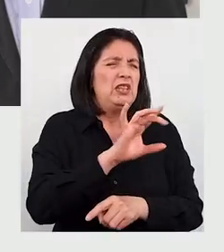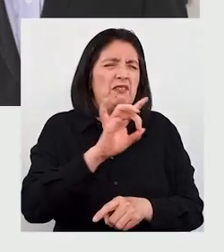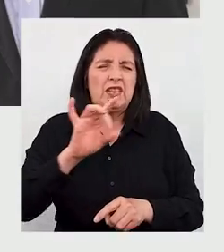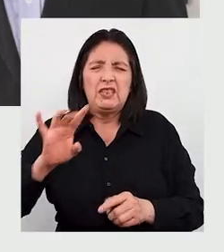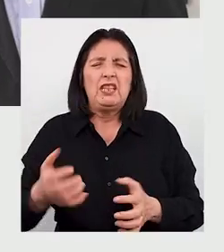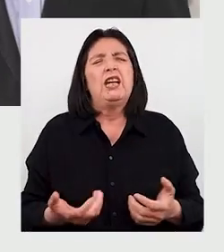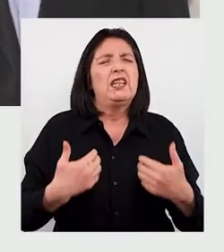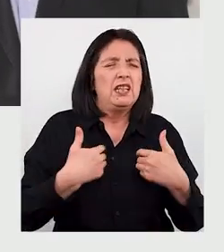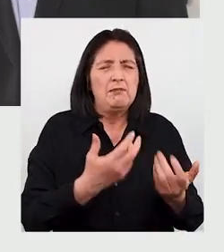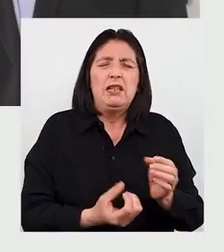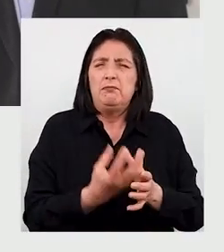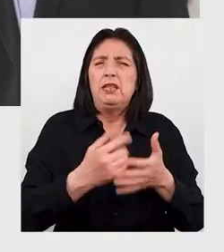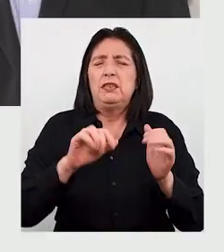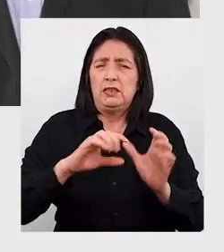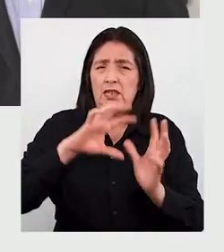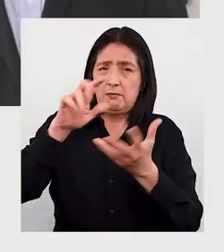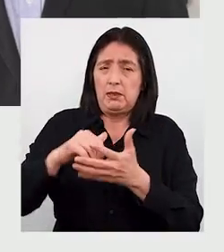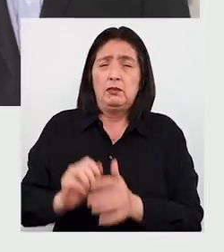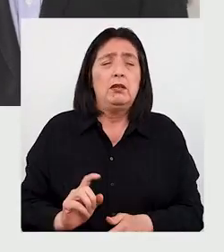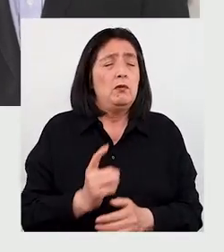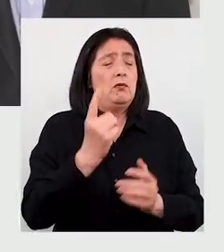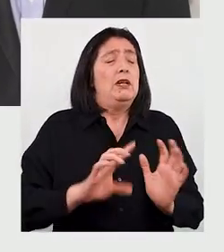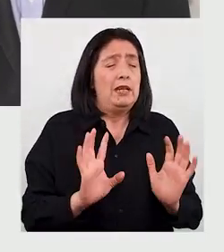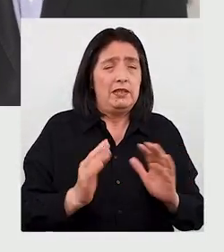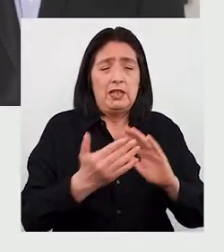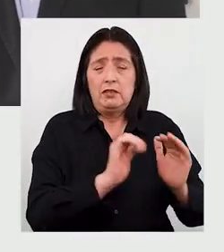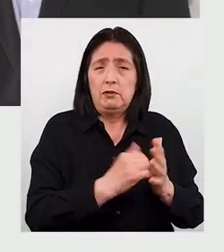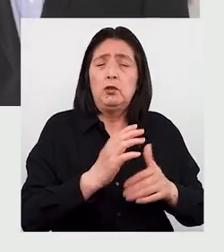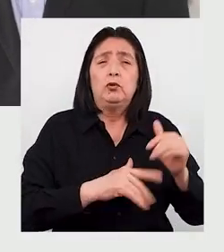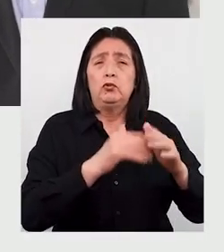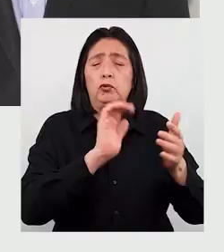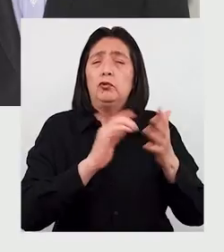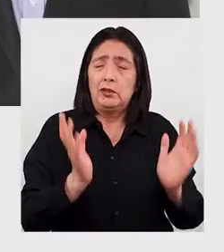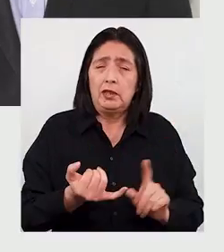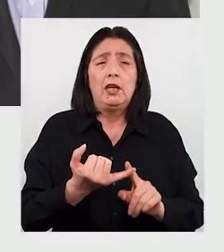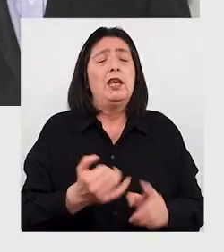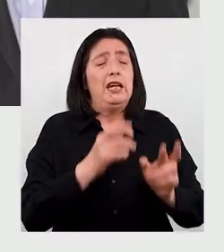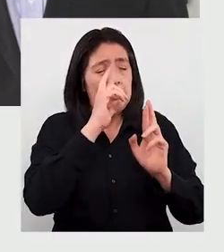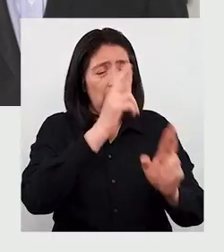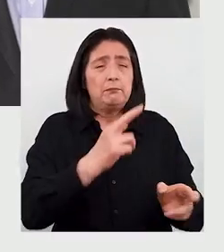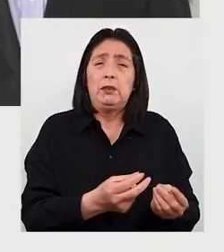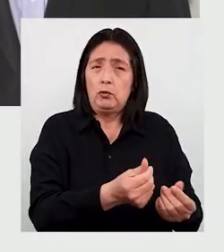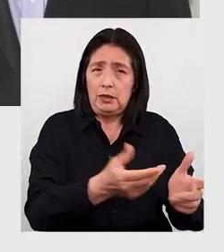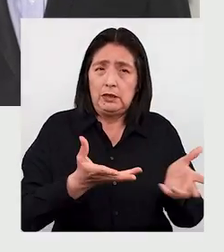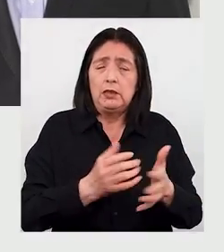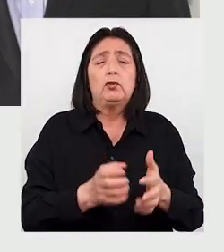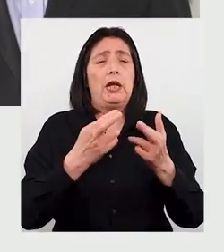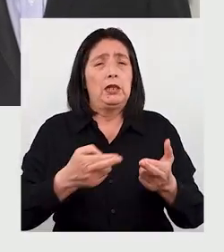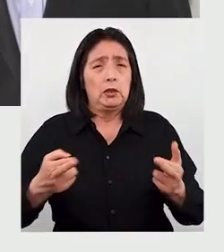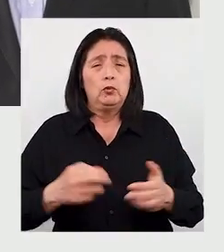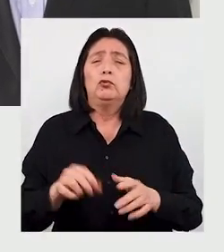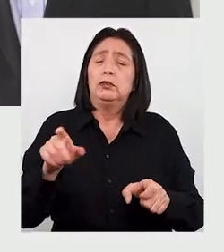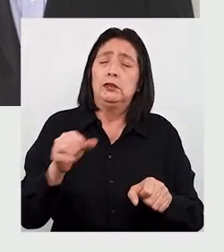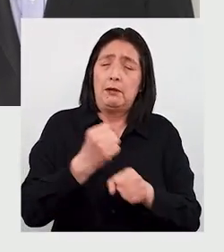del planeta. Además, somos cuna de la primera civilización de América, construida bajo los preceptos de respeto a la tierra, a los